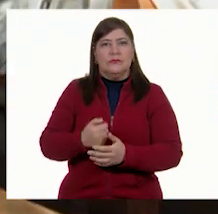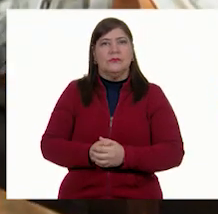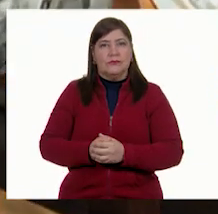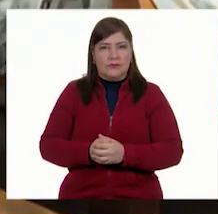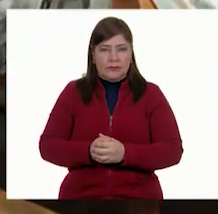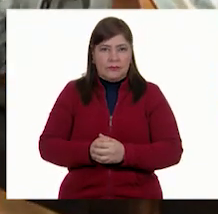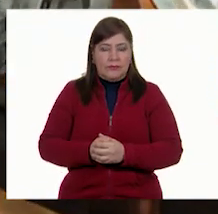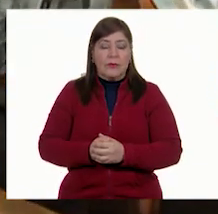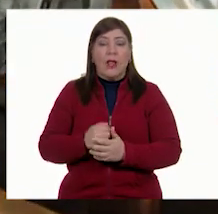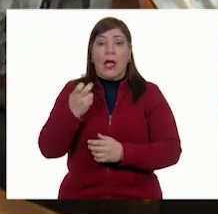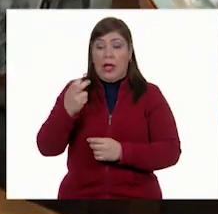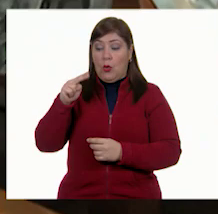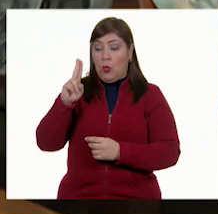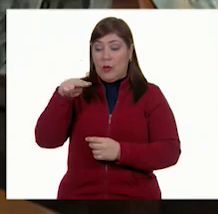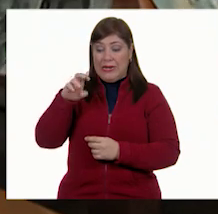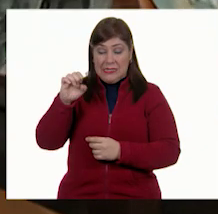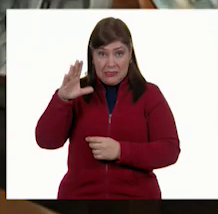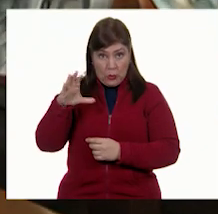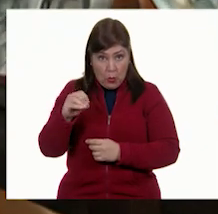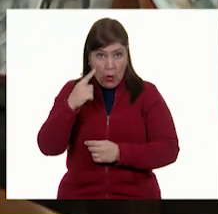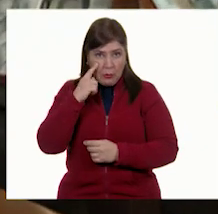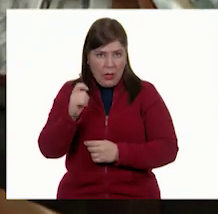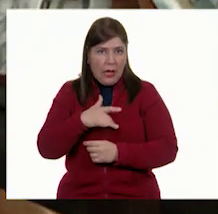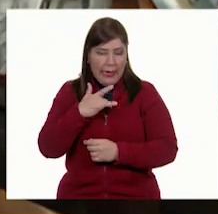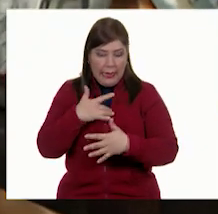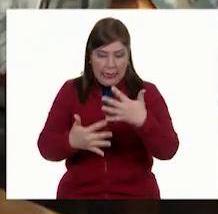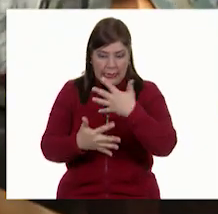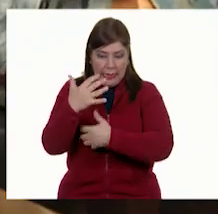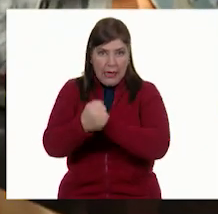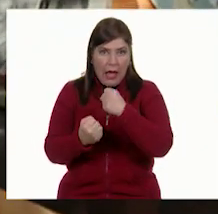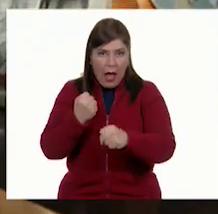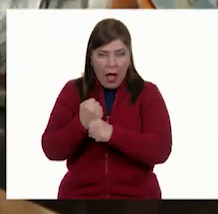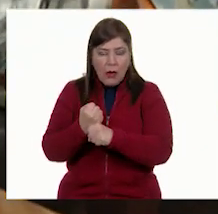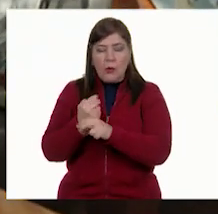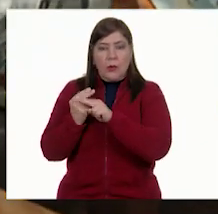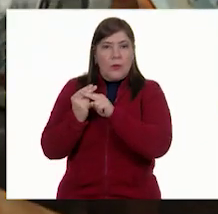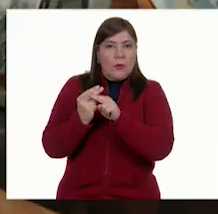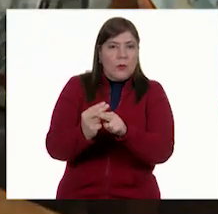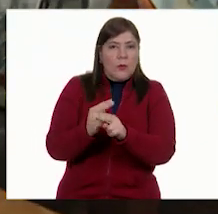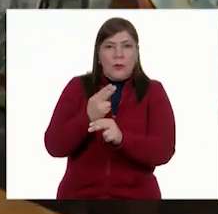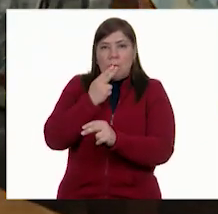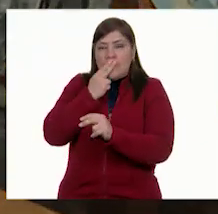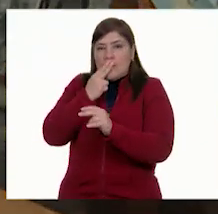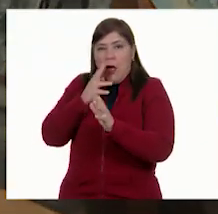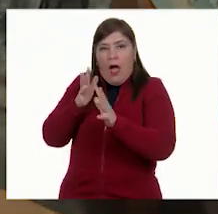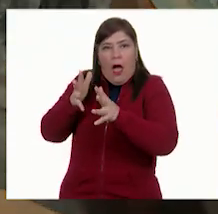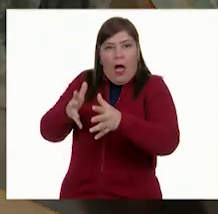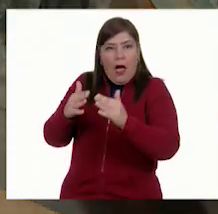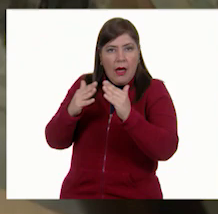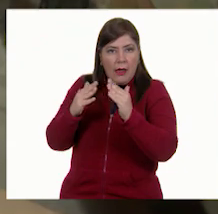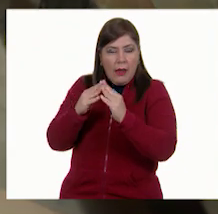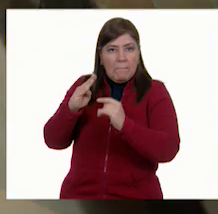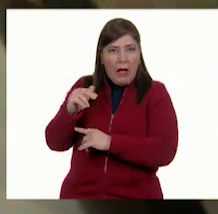El reconocimiento de la UNESCO, que cumple 15 años, como bien lo dice, se suma a una serie de